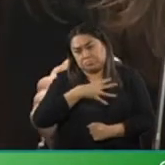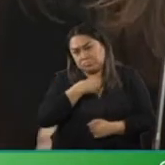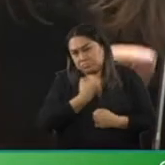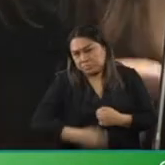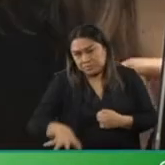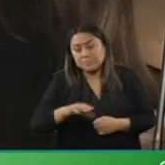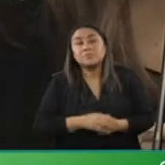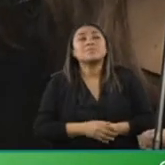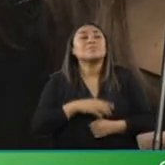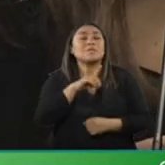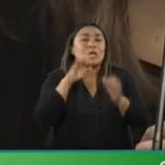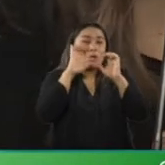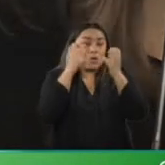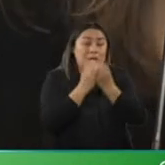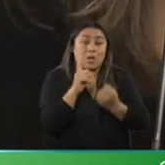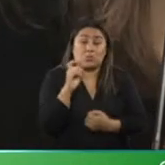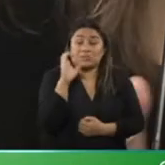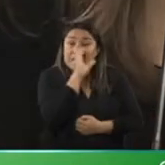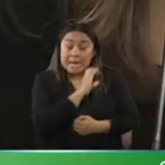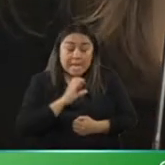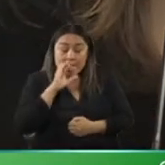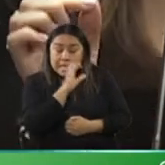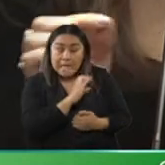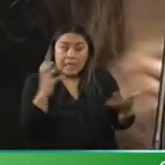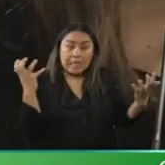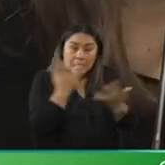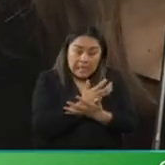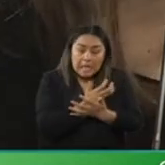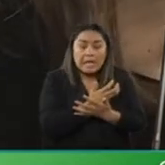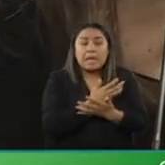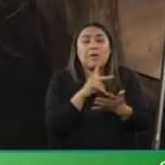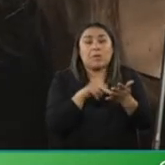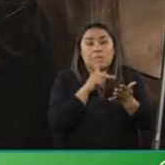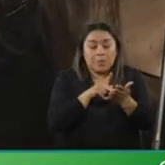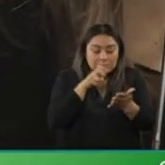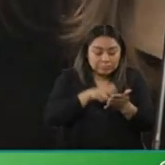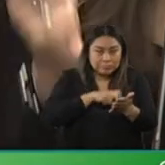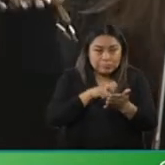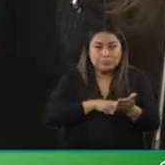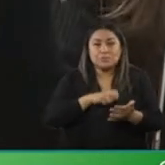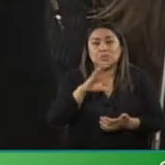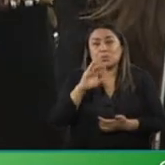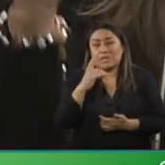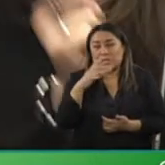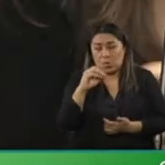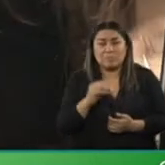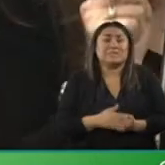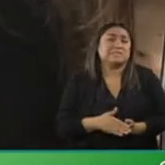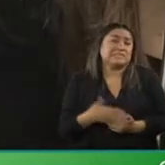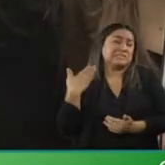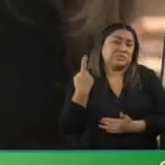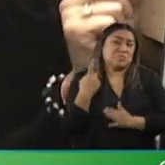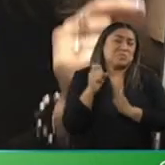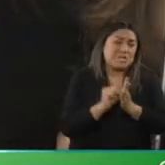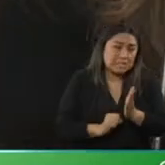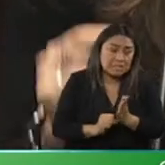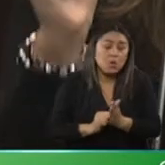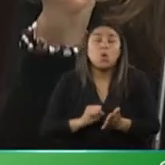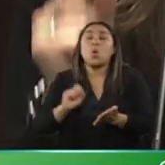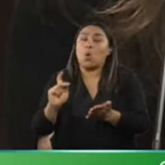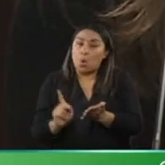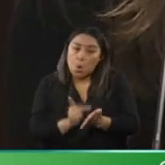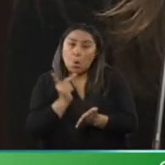lo que el congreso de Aguascalientes se vio obligado a corregir el código penal pero hace un mes volvieron a